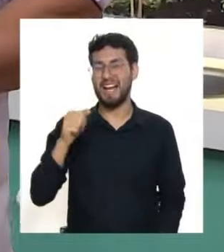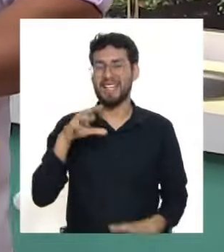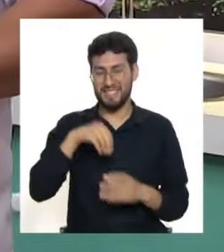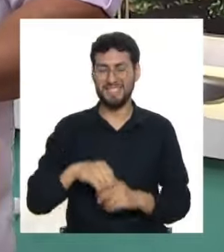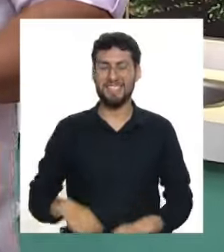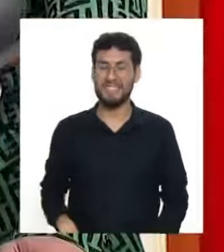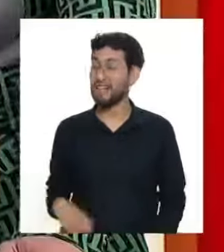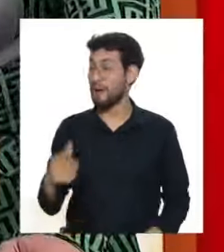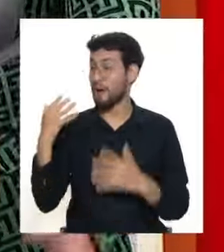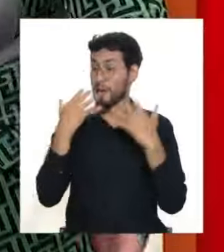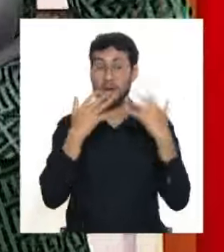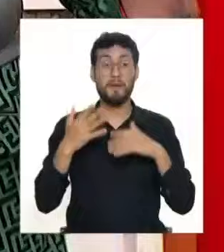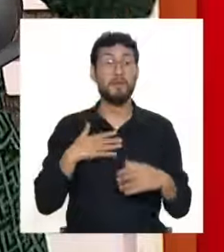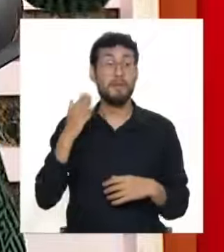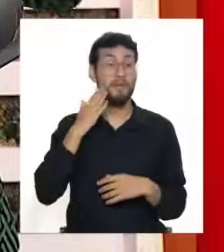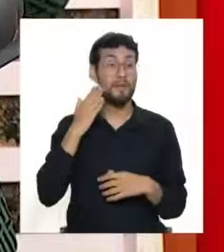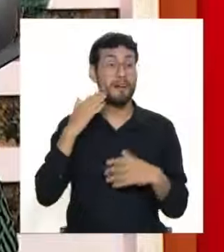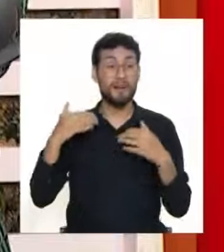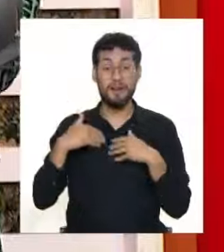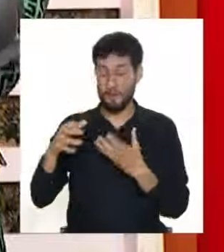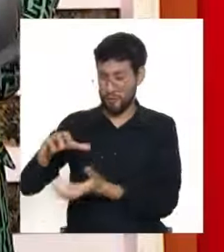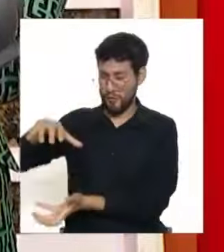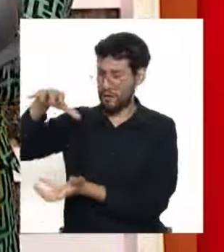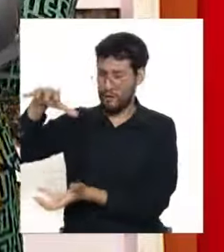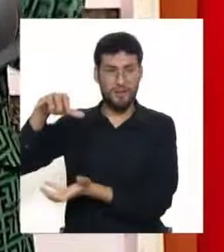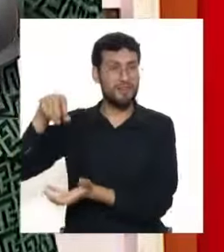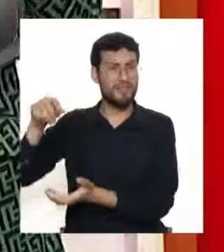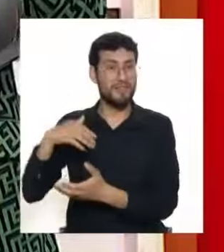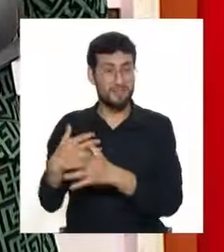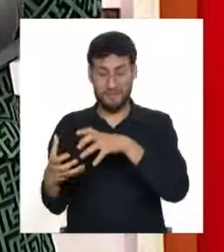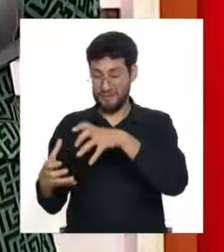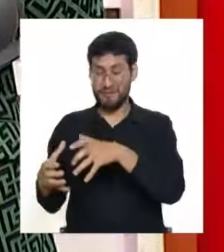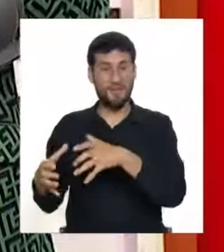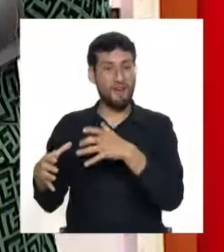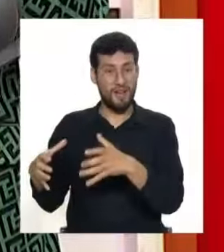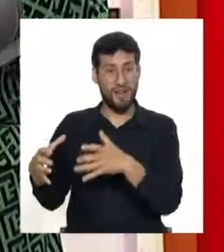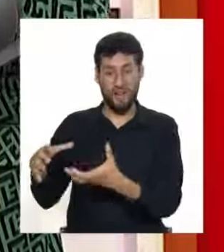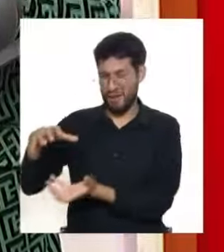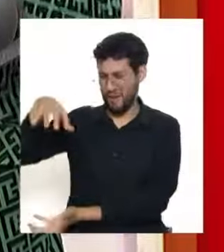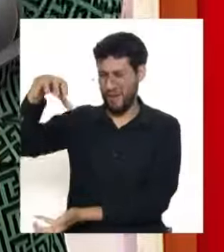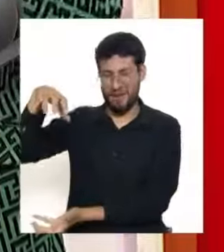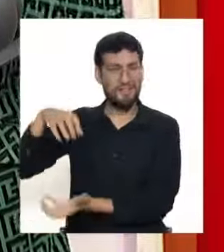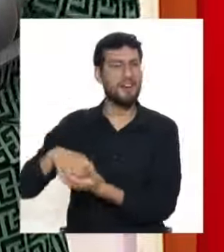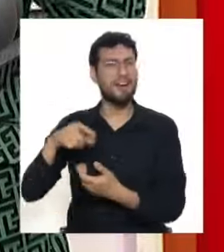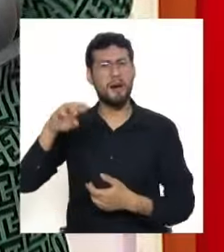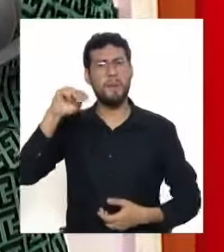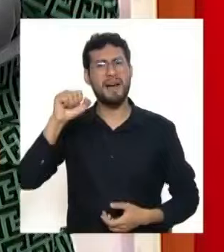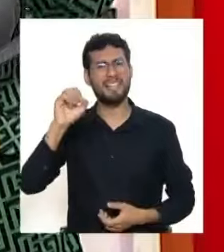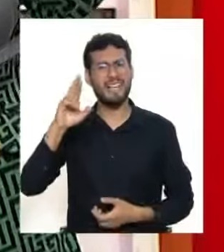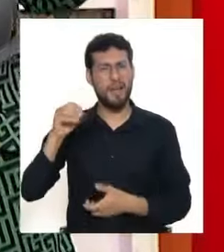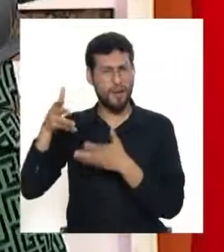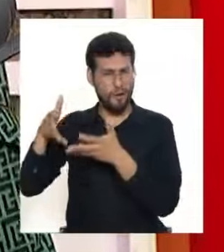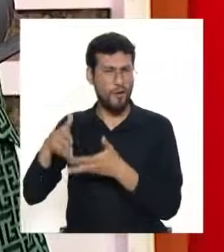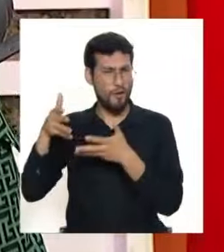pasé un cumpleaños, mi mamá tenía un botellón, porque eso se lo dan en botellón mucho, así grandote. De macerado